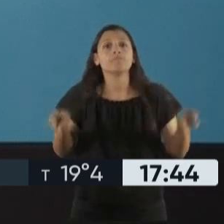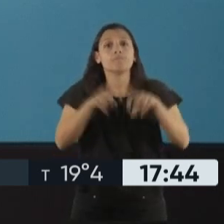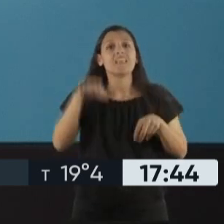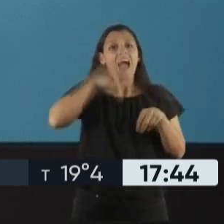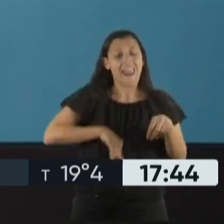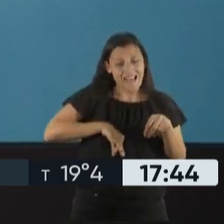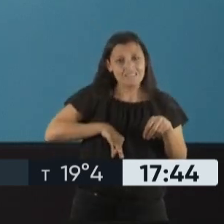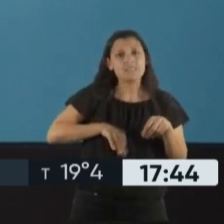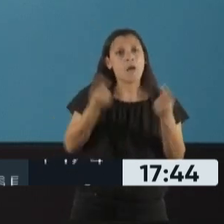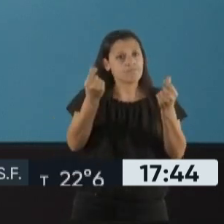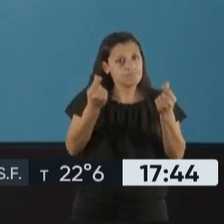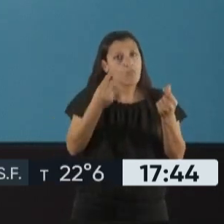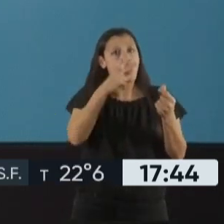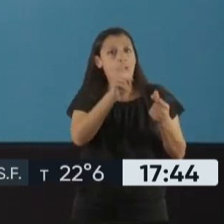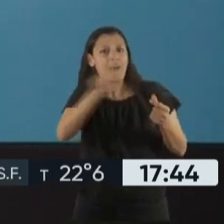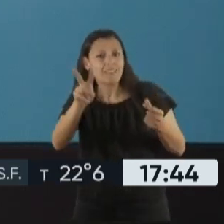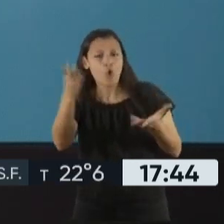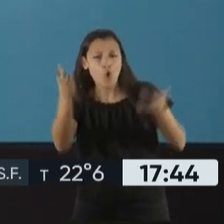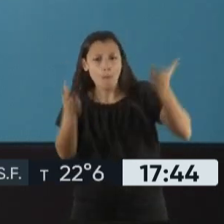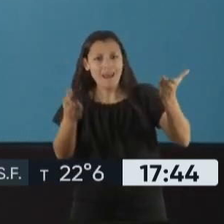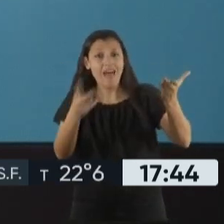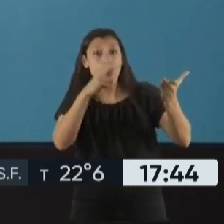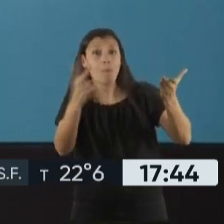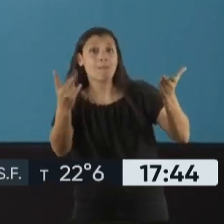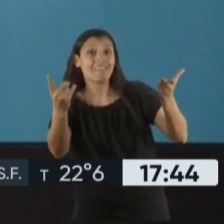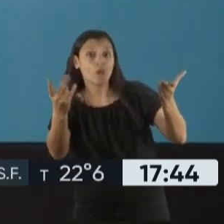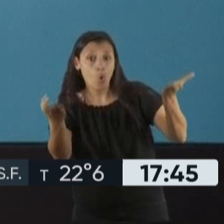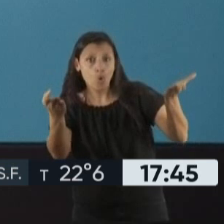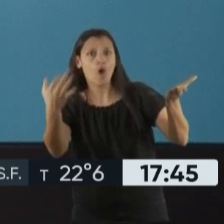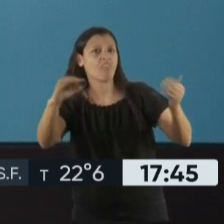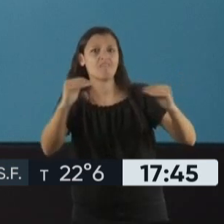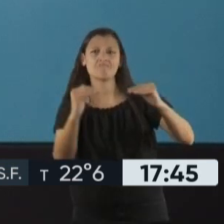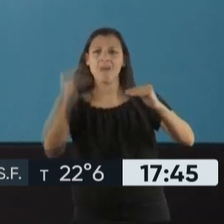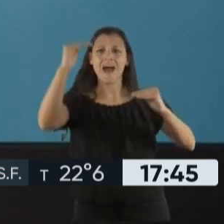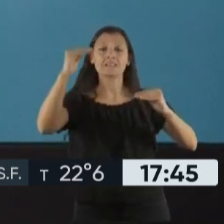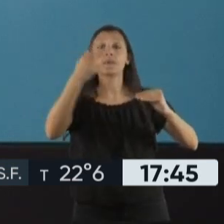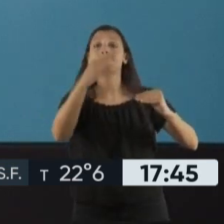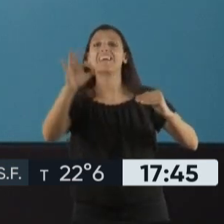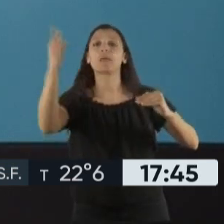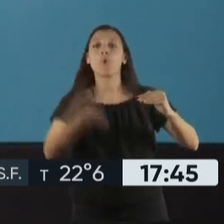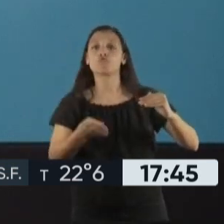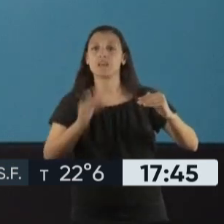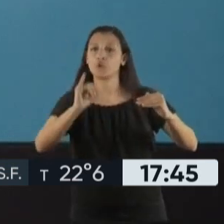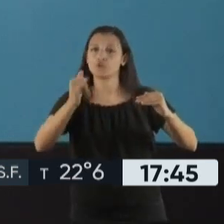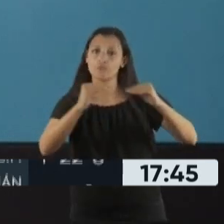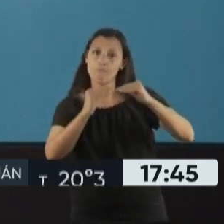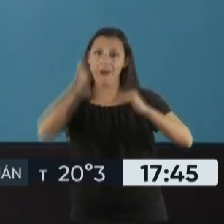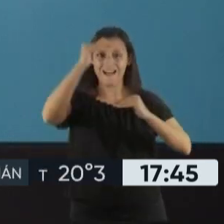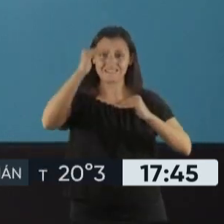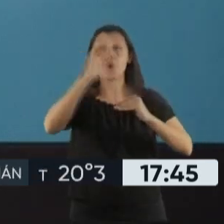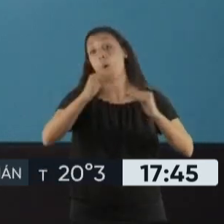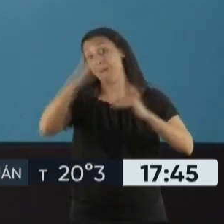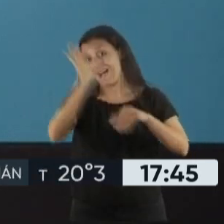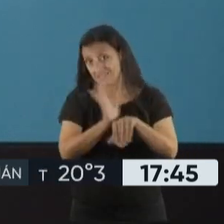año 2022 en relación al año 2021 haya crecido en un 20%, sea de un 20% o